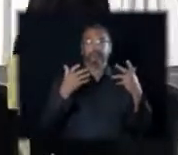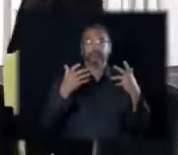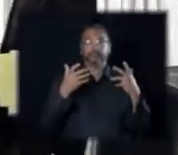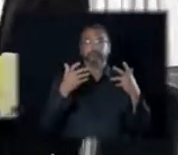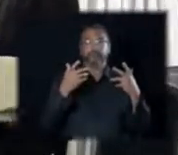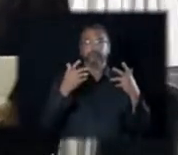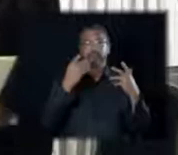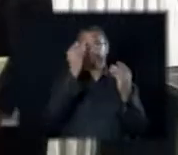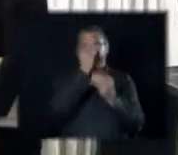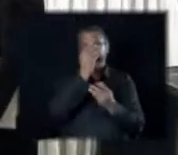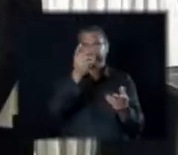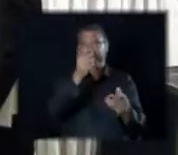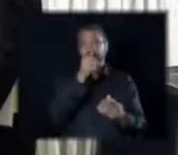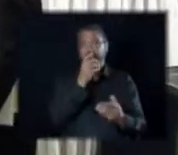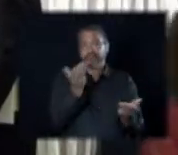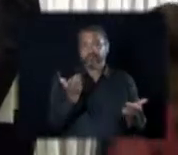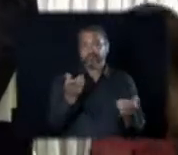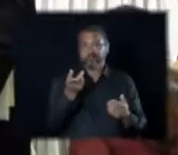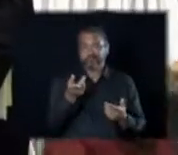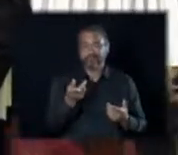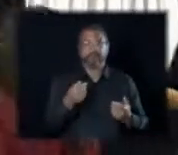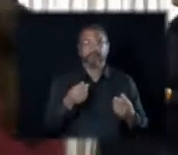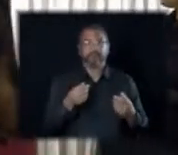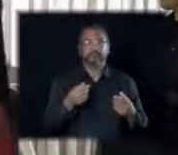quisiéramos reconocer la presencia de